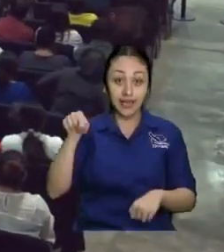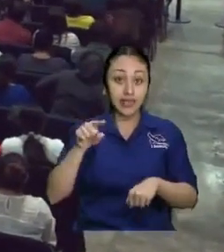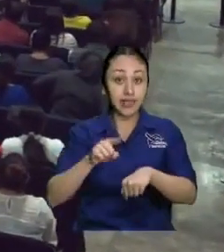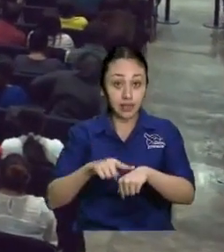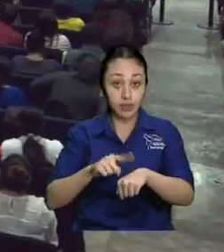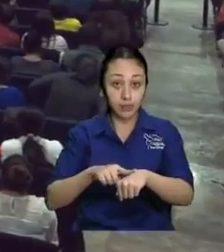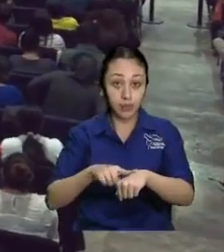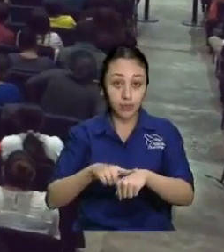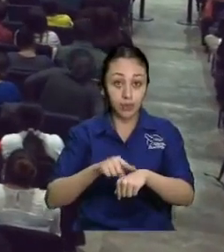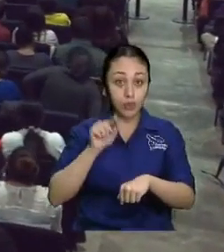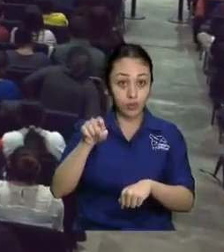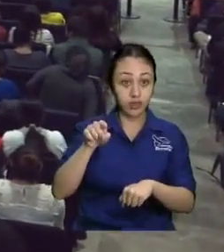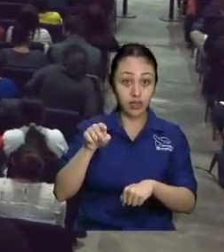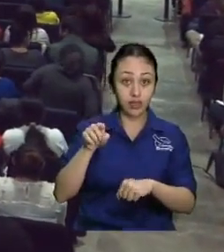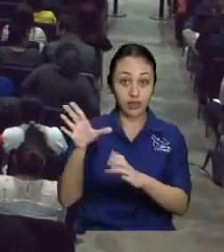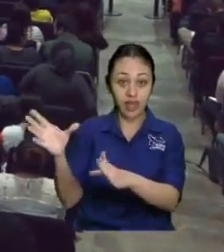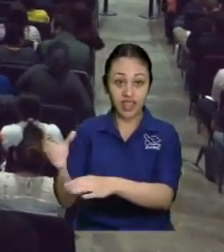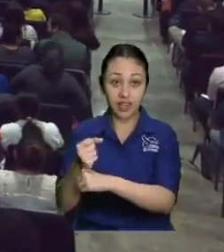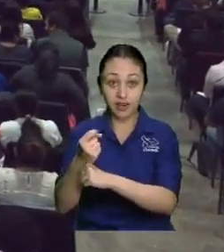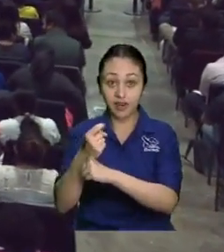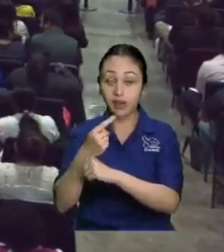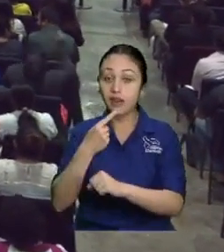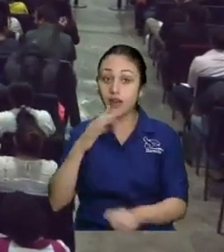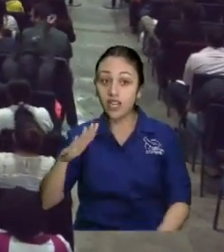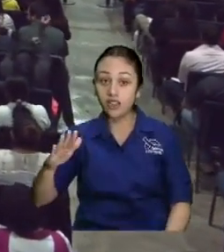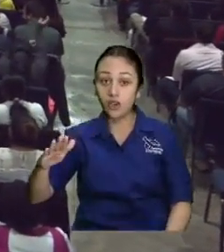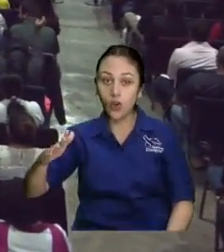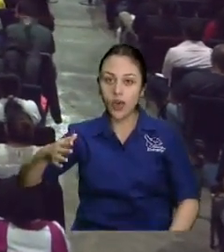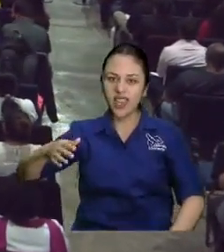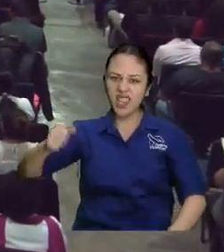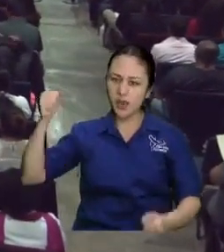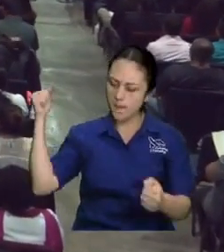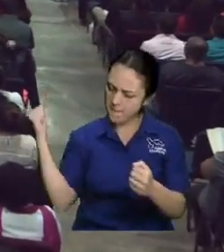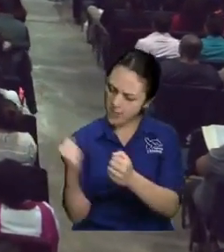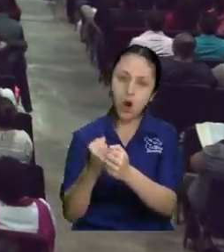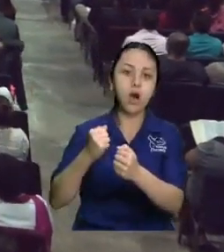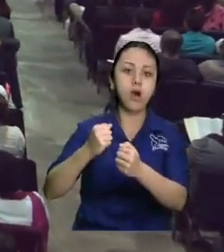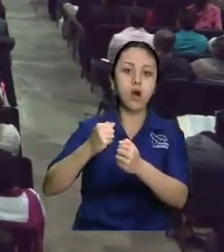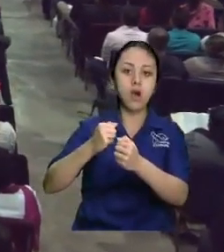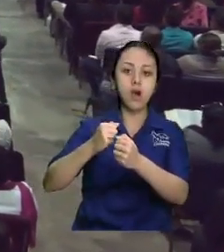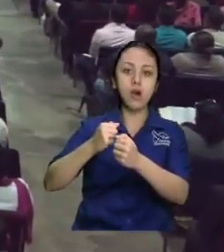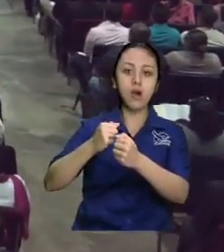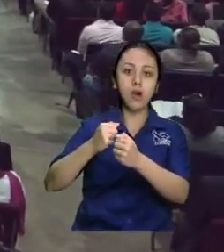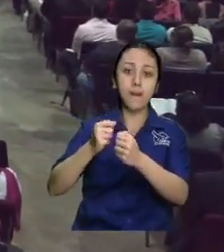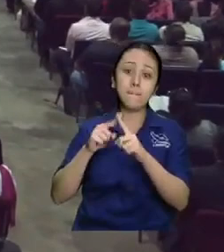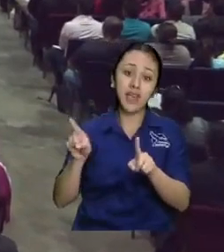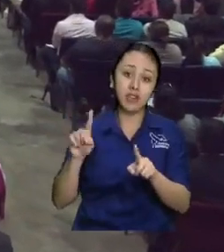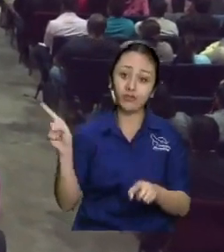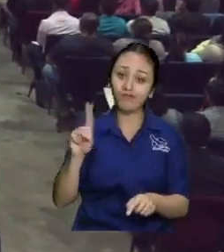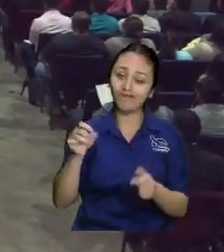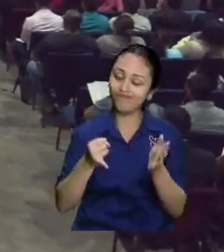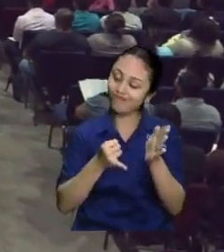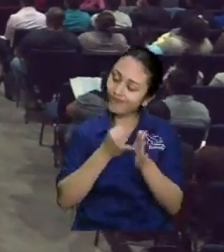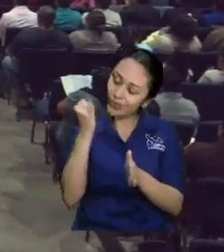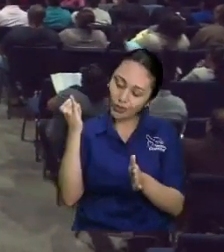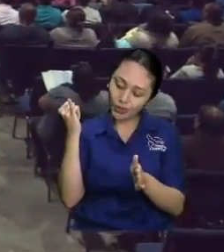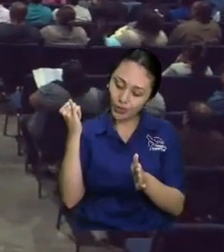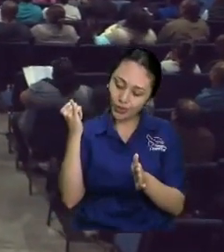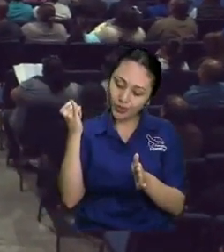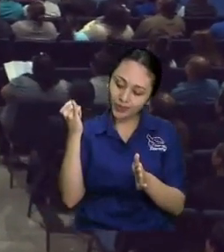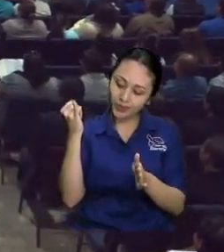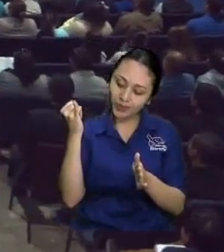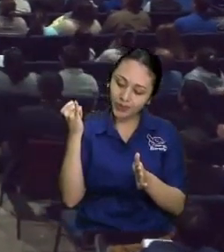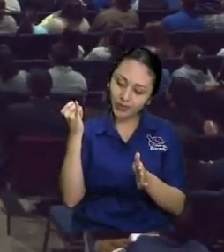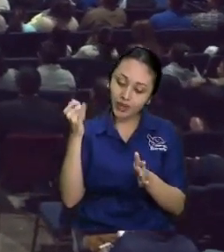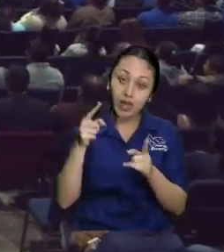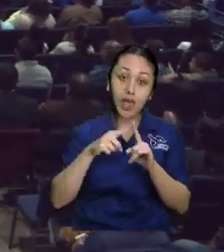le meta un su revés al patojo. Eso no se dice, que no se. Pero eso no es justo. Pero no es justo.